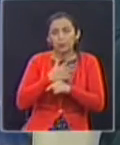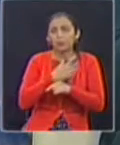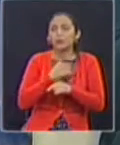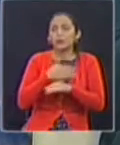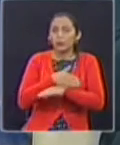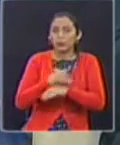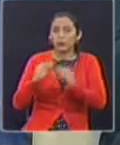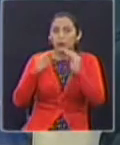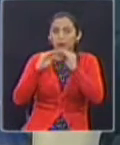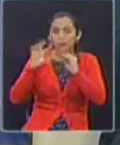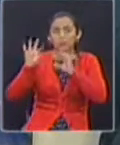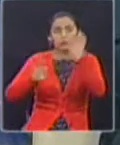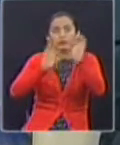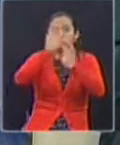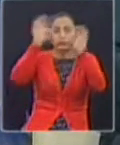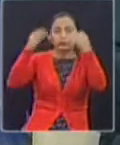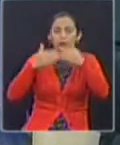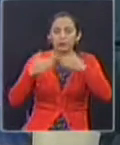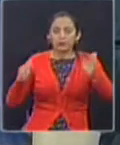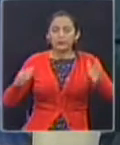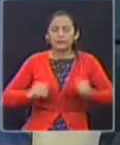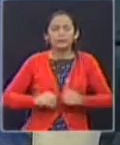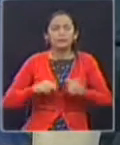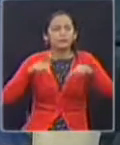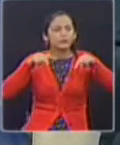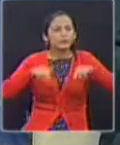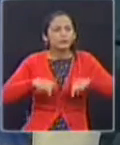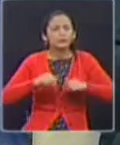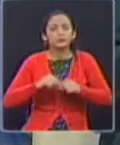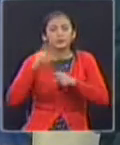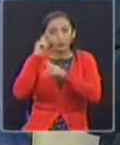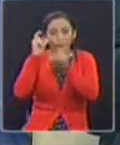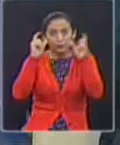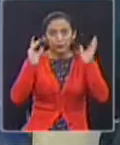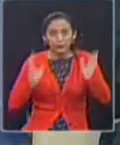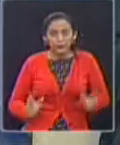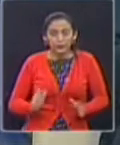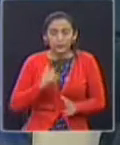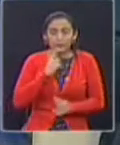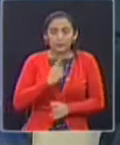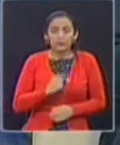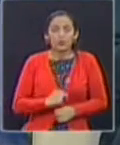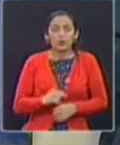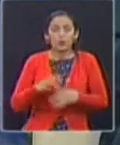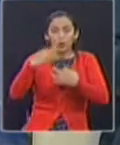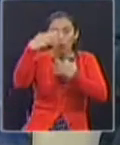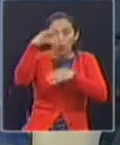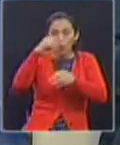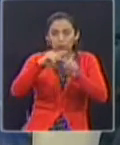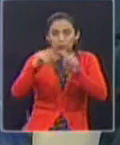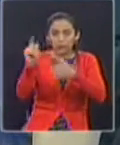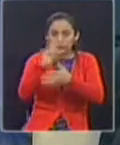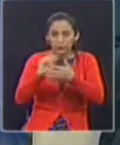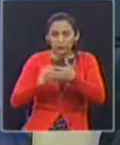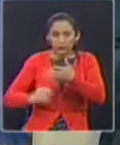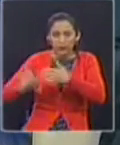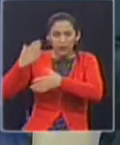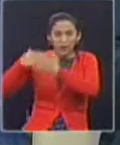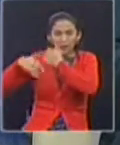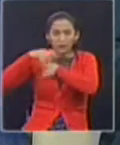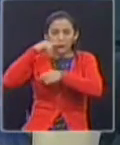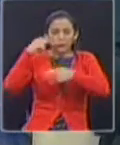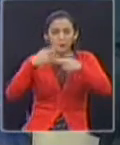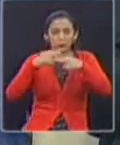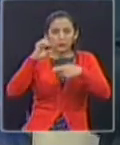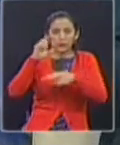entrevista, ministro, que hoy se va a anunciar por parte de la Fiscalía la recuperación de documentos manuscritos del general Eloy Alfaro.